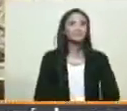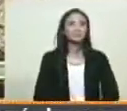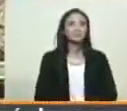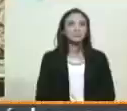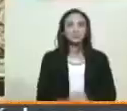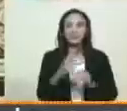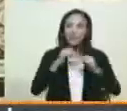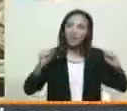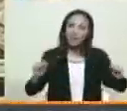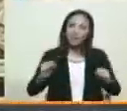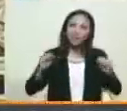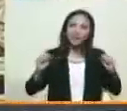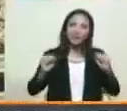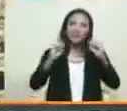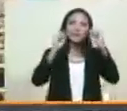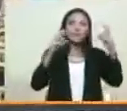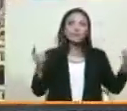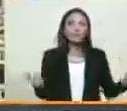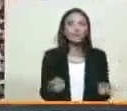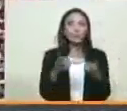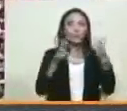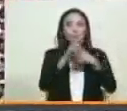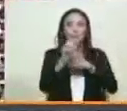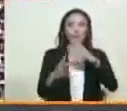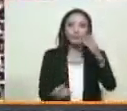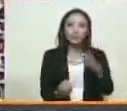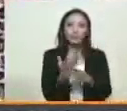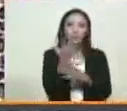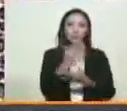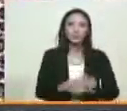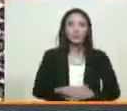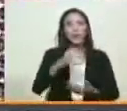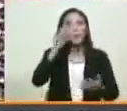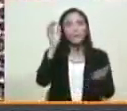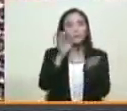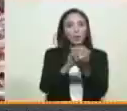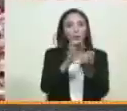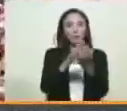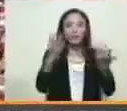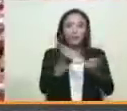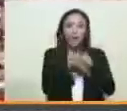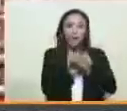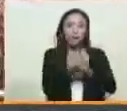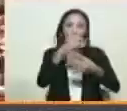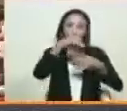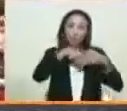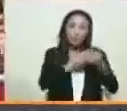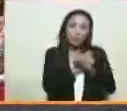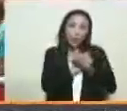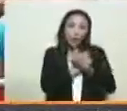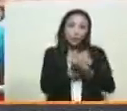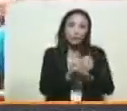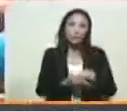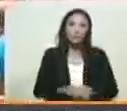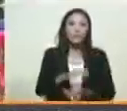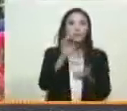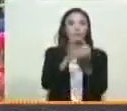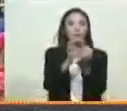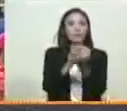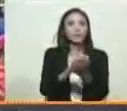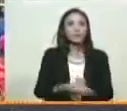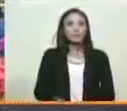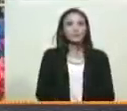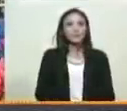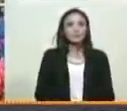¡Que viva la victoria del 20 de mayo! Margarita, me llevo tu corazón. Margarita, me llevas